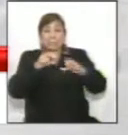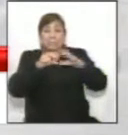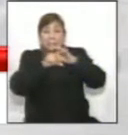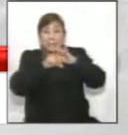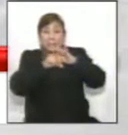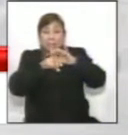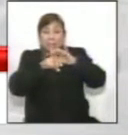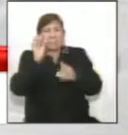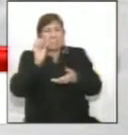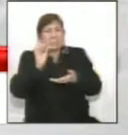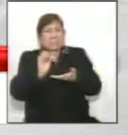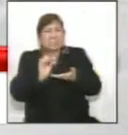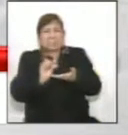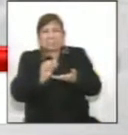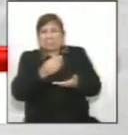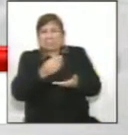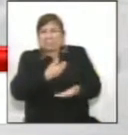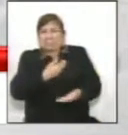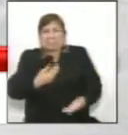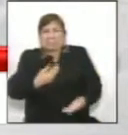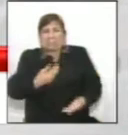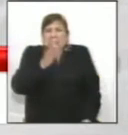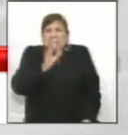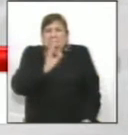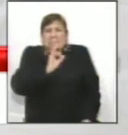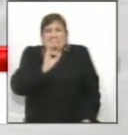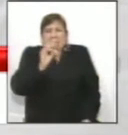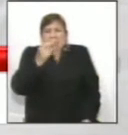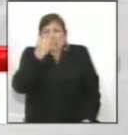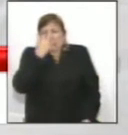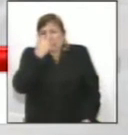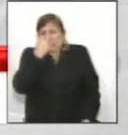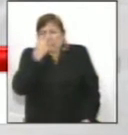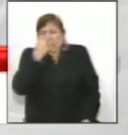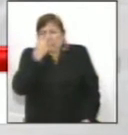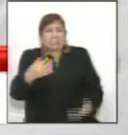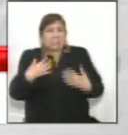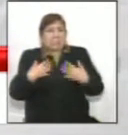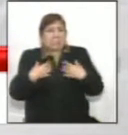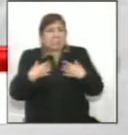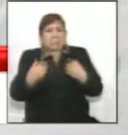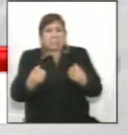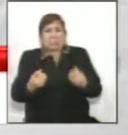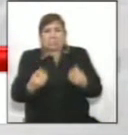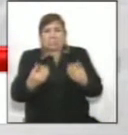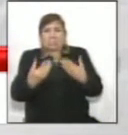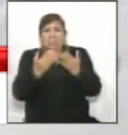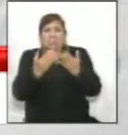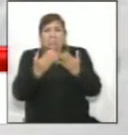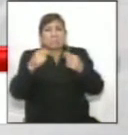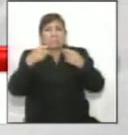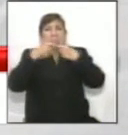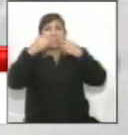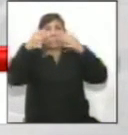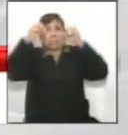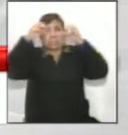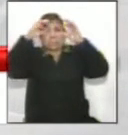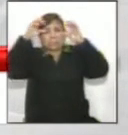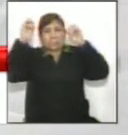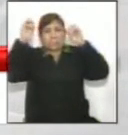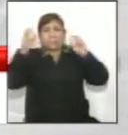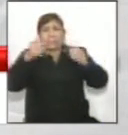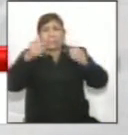mínima presencia del Estado e inmensas brechas en salud, educación, electricidad, agua y